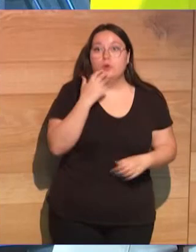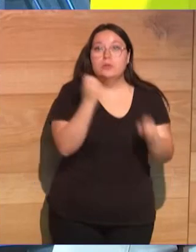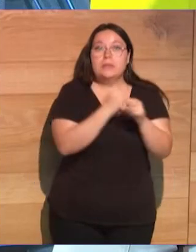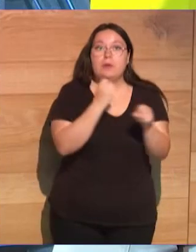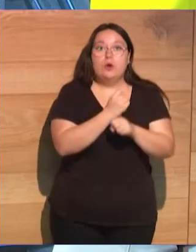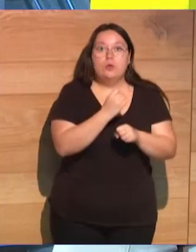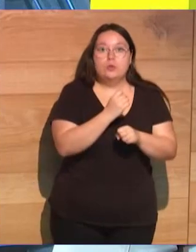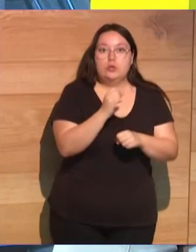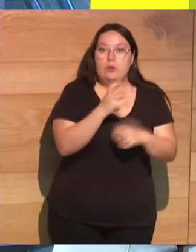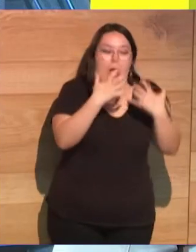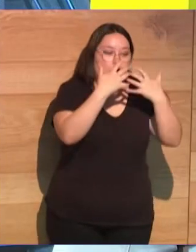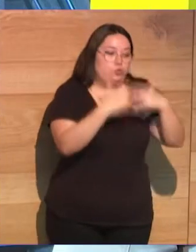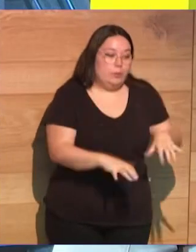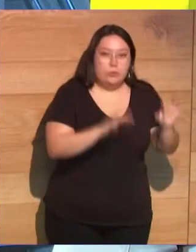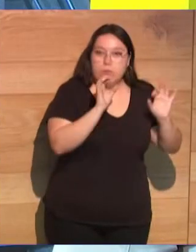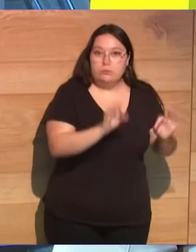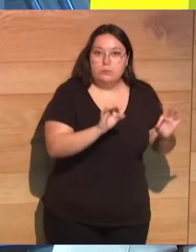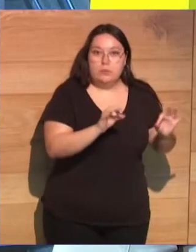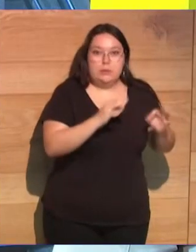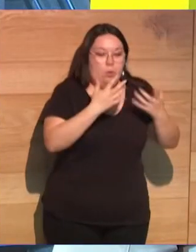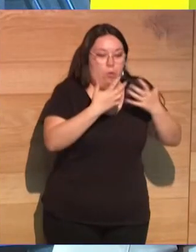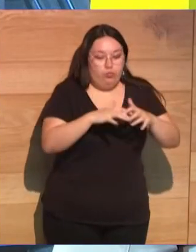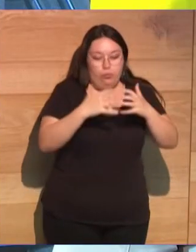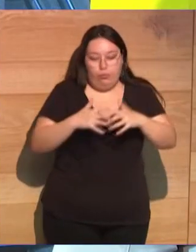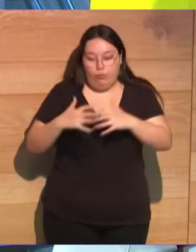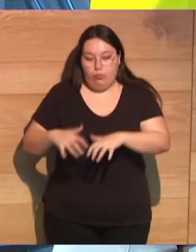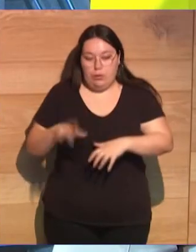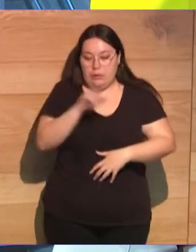son muy automáticos, o sea, está todo muy automatizado.